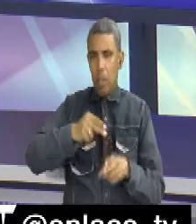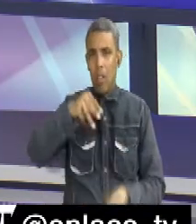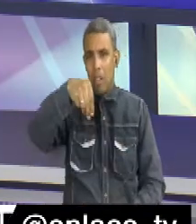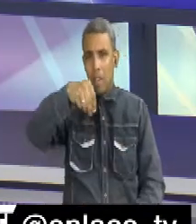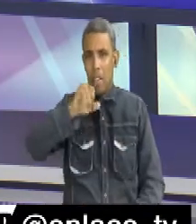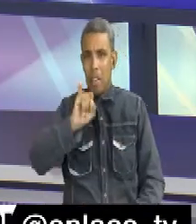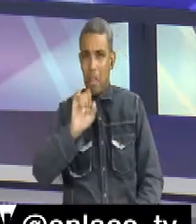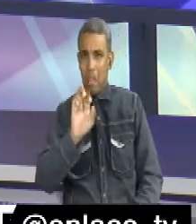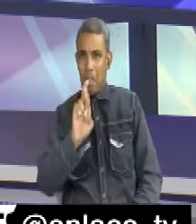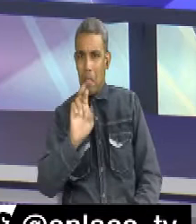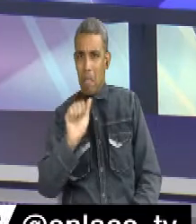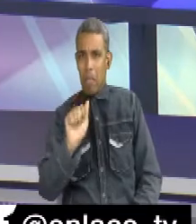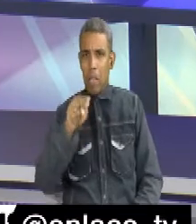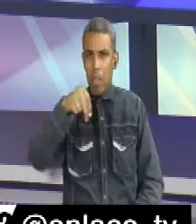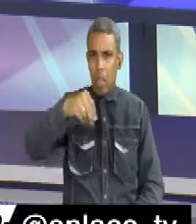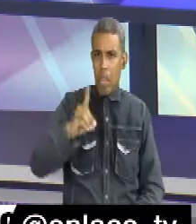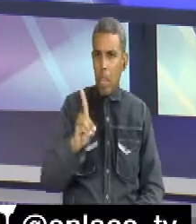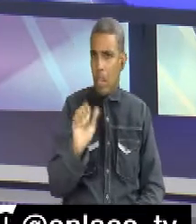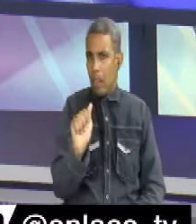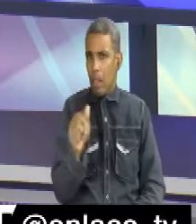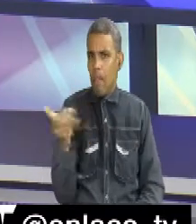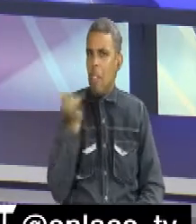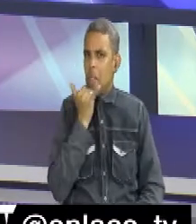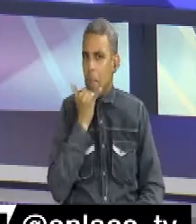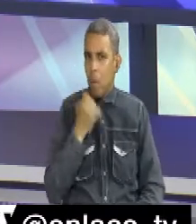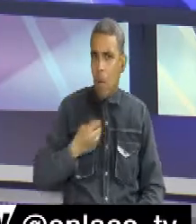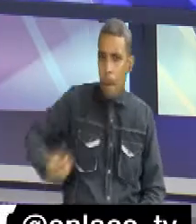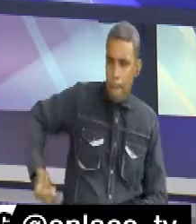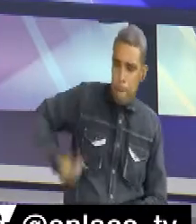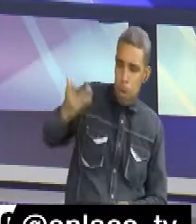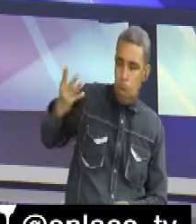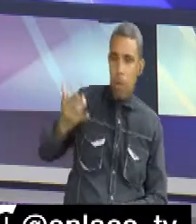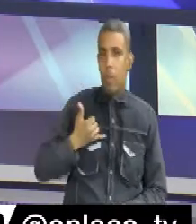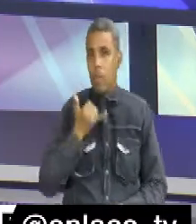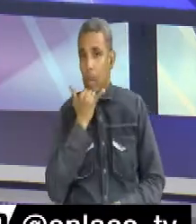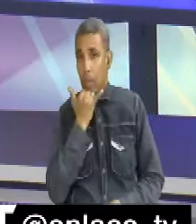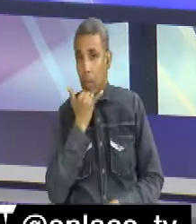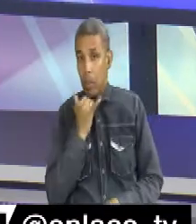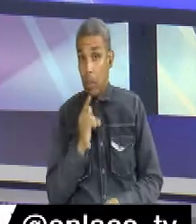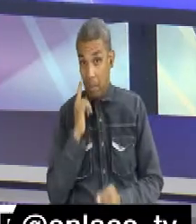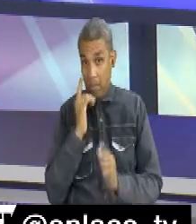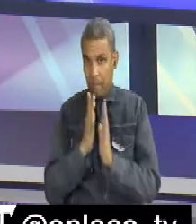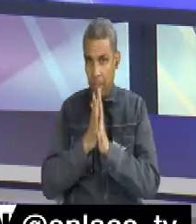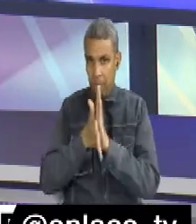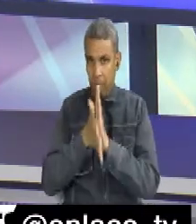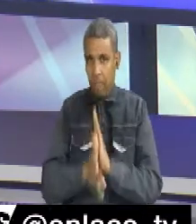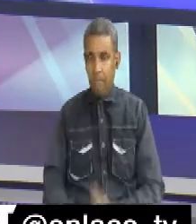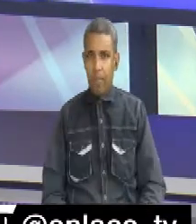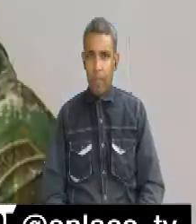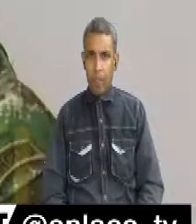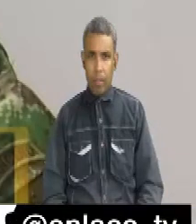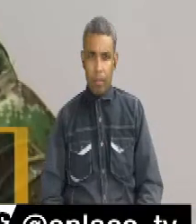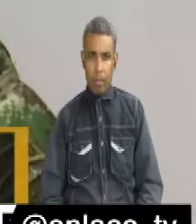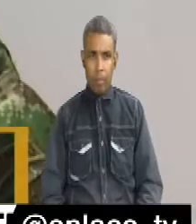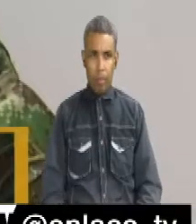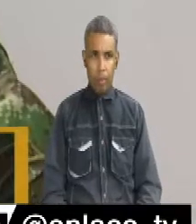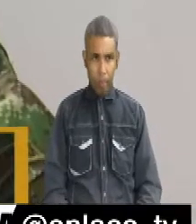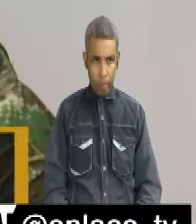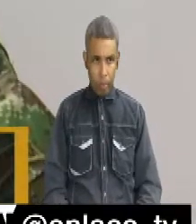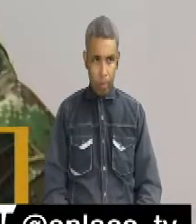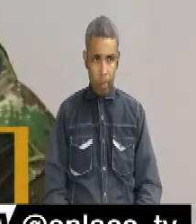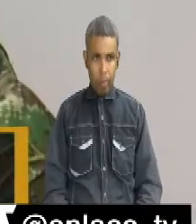incidente con los dos soldados y sostuvo que los familiares de los afectados sí fueron informados del hecho. Esa situación ocurrió